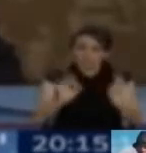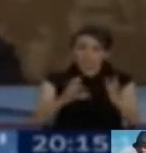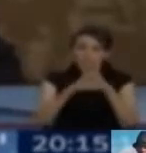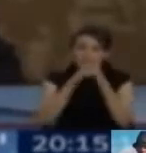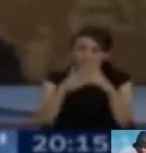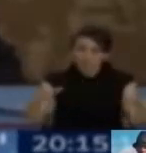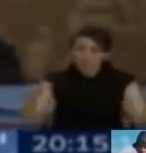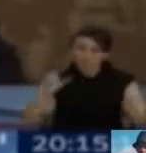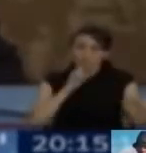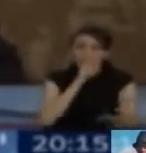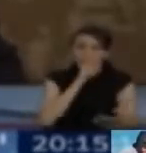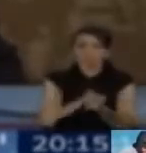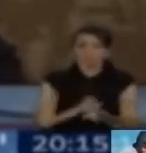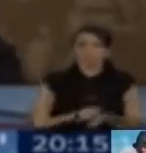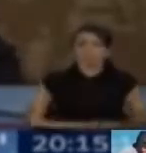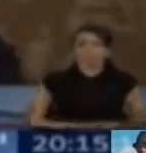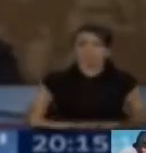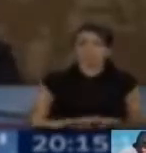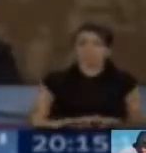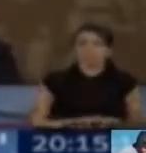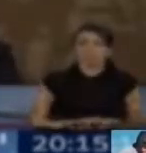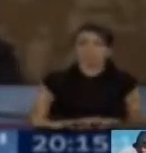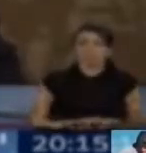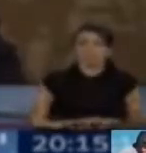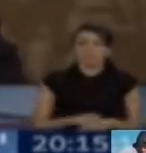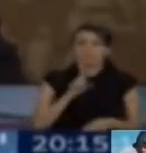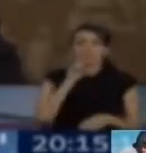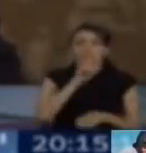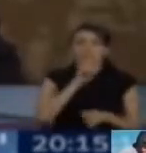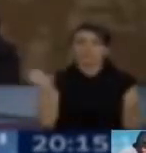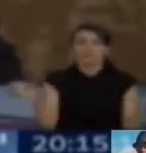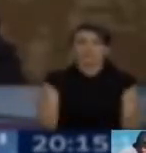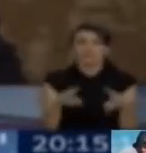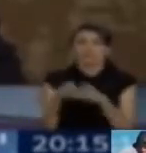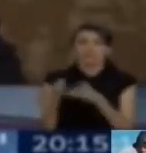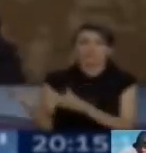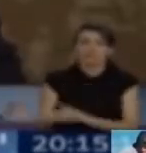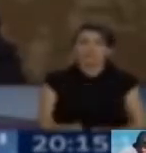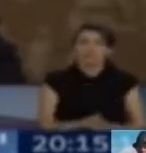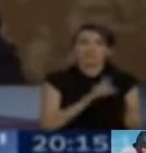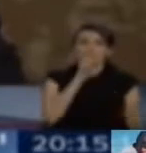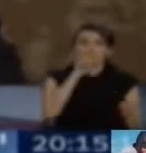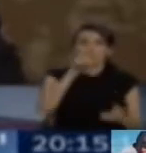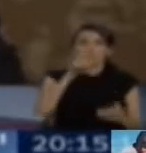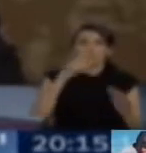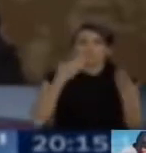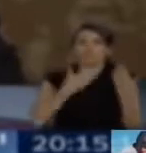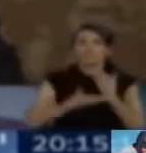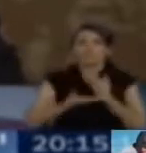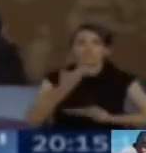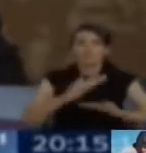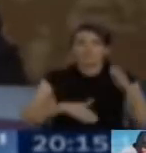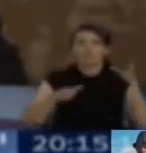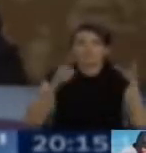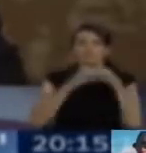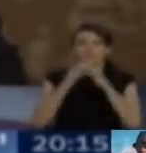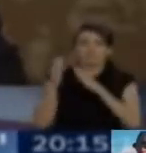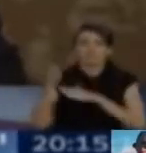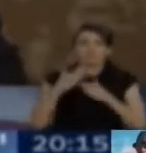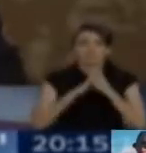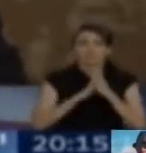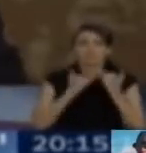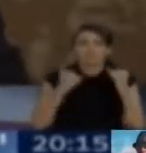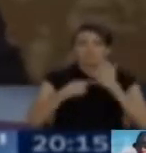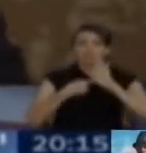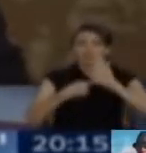libre y patriótica. Esa opinión la necesito. La necesito para poder gobernar bien, para que